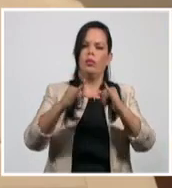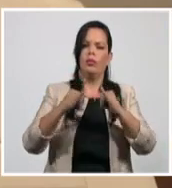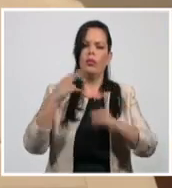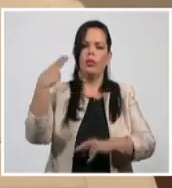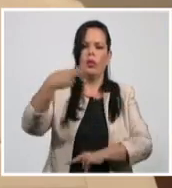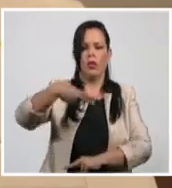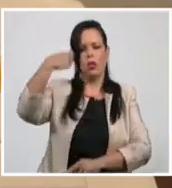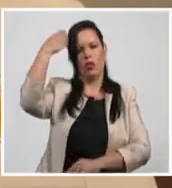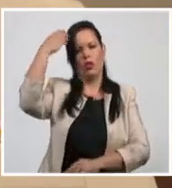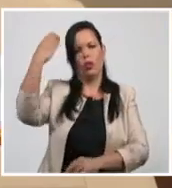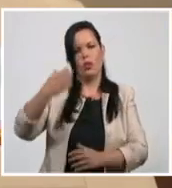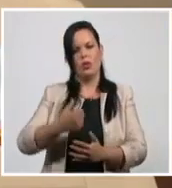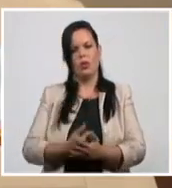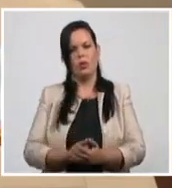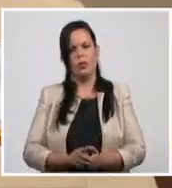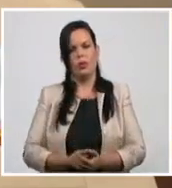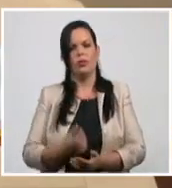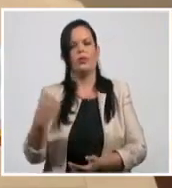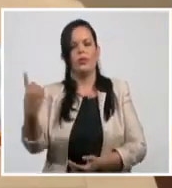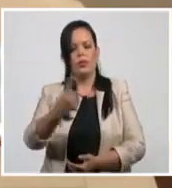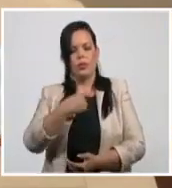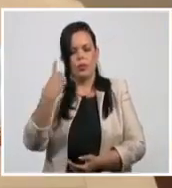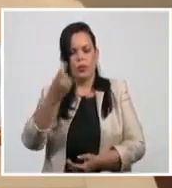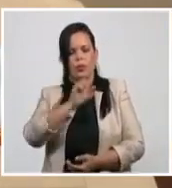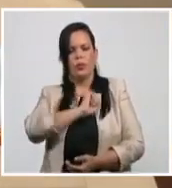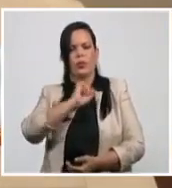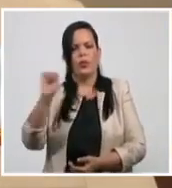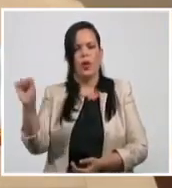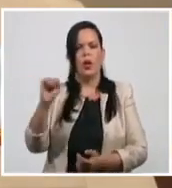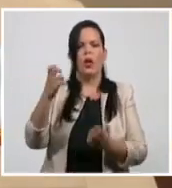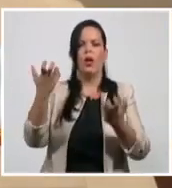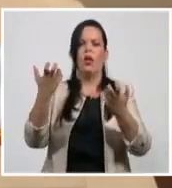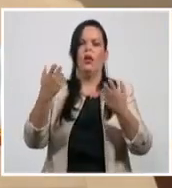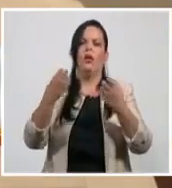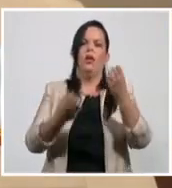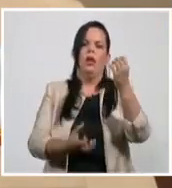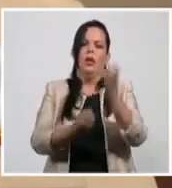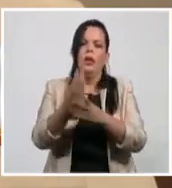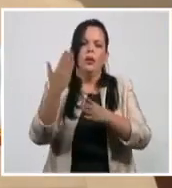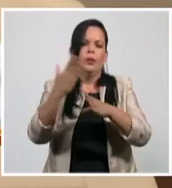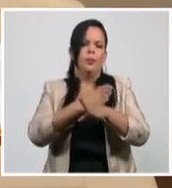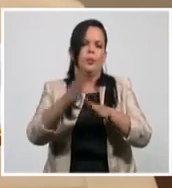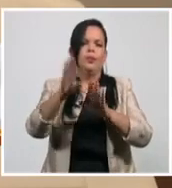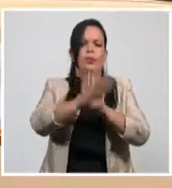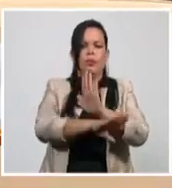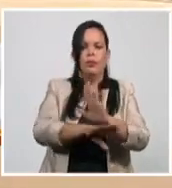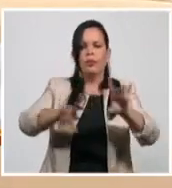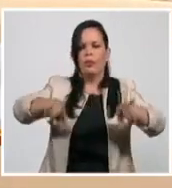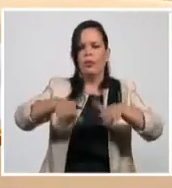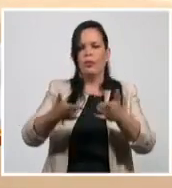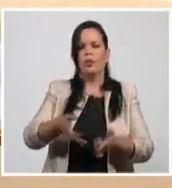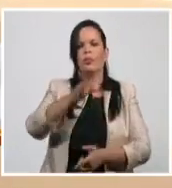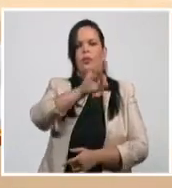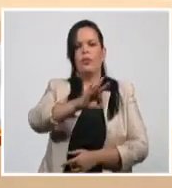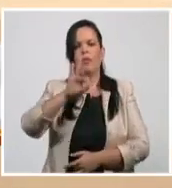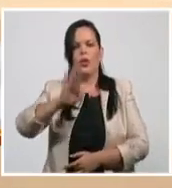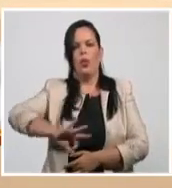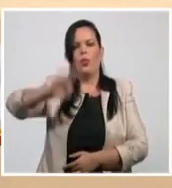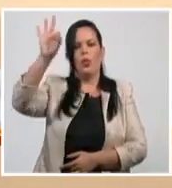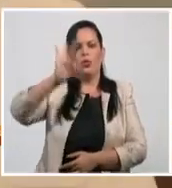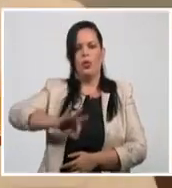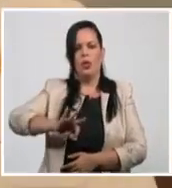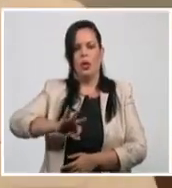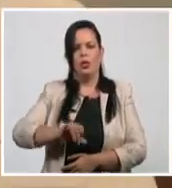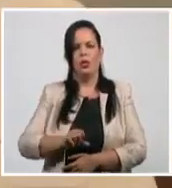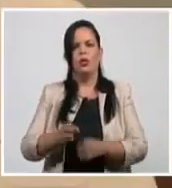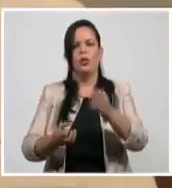piezas de ficción este año nosotros logremos producir. Hemos logrado estar un 88% de producción nacional. Hemos logrado